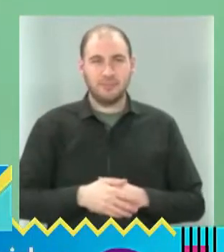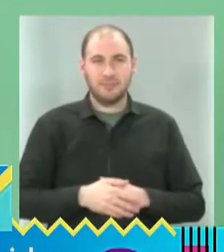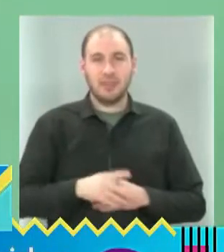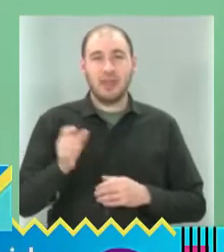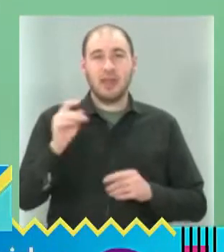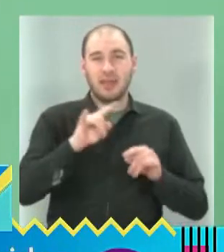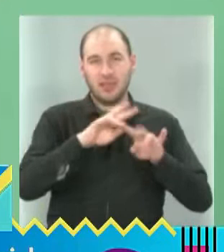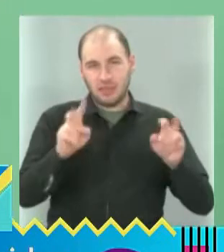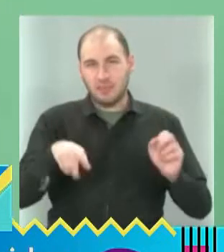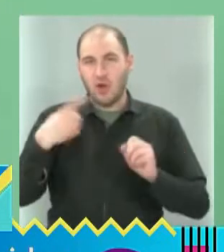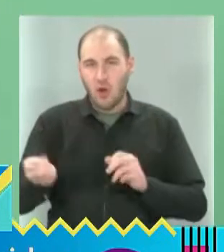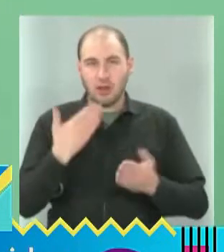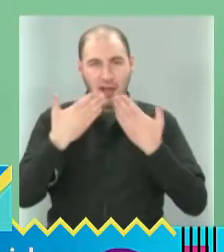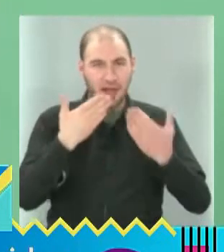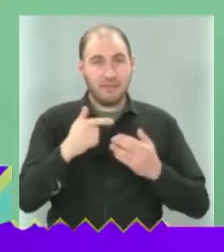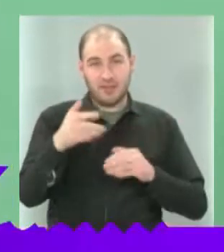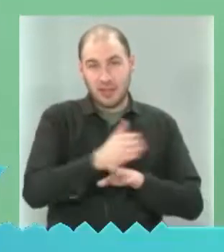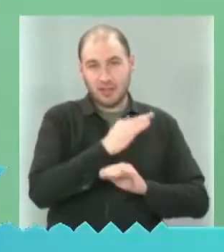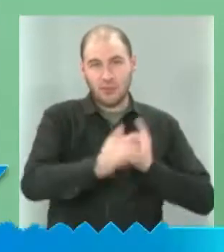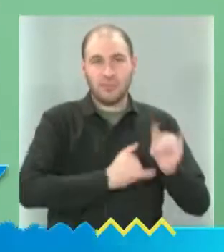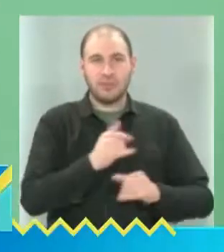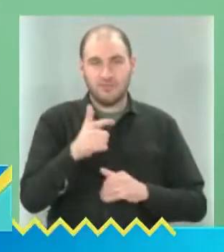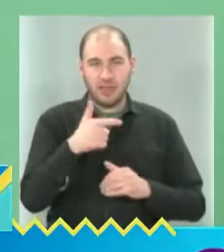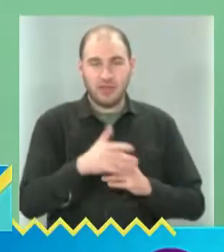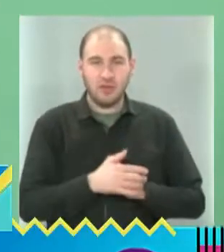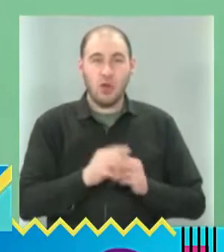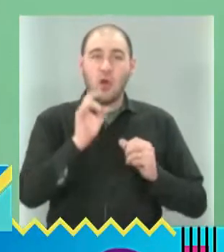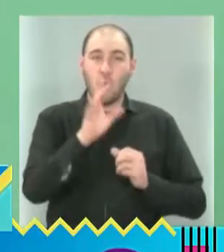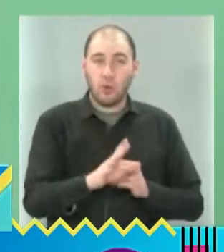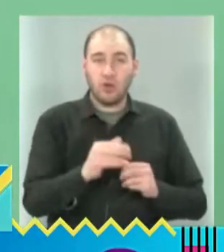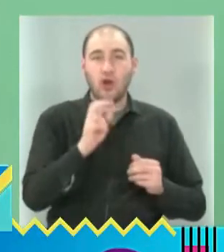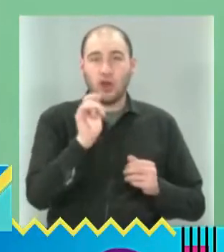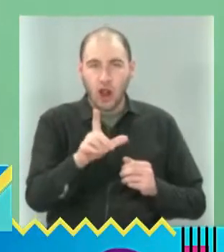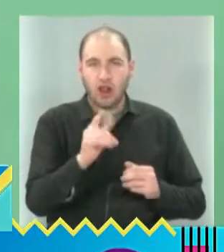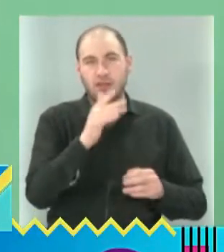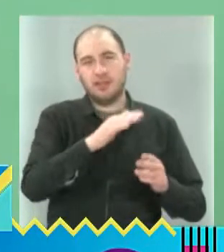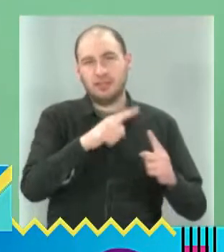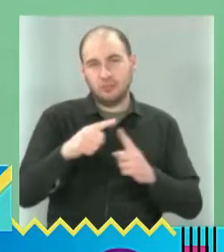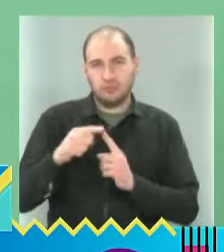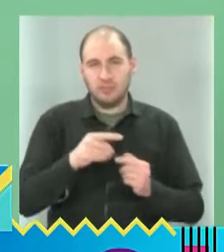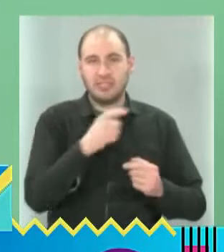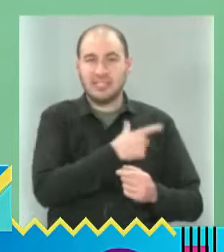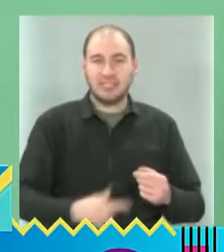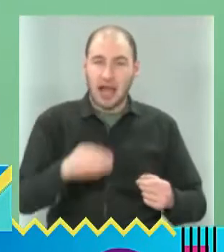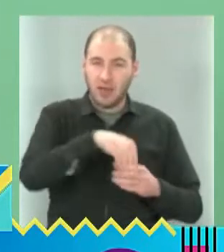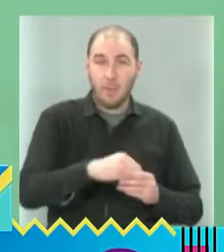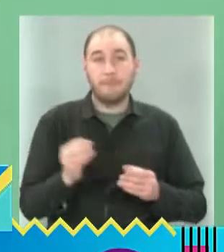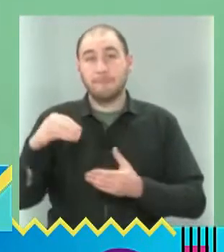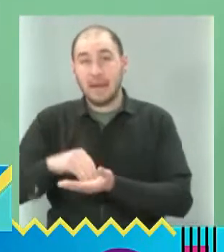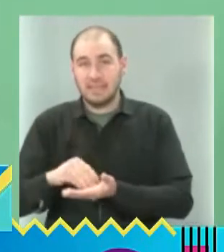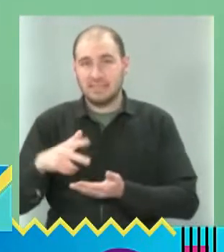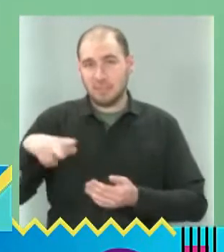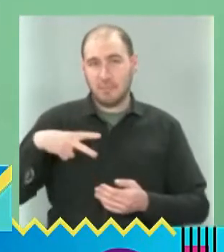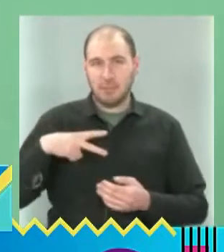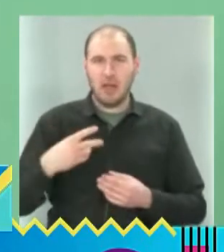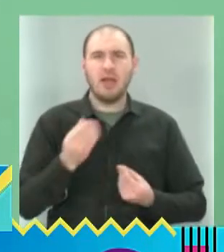www.universidad.com.ar. Otro de los temas que vamos a tratar, si bien lo adelantamos un poco en el clip, no solo el rol de las organizaciones relacionadas con el Estado, sino también el ámbito